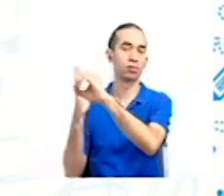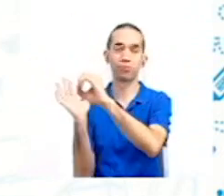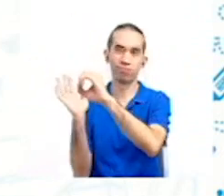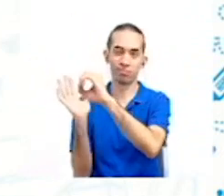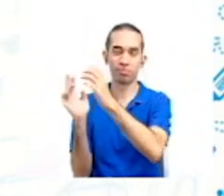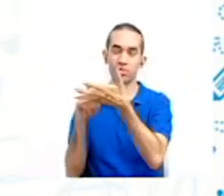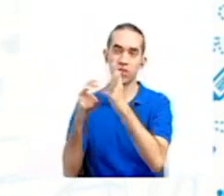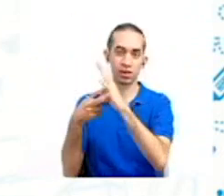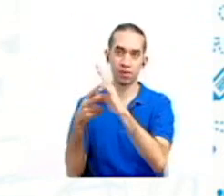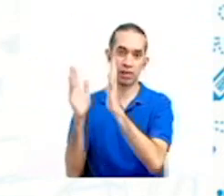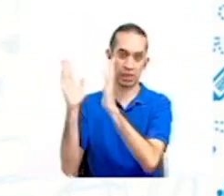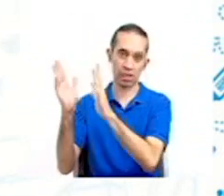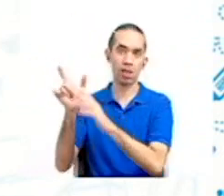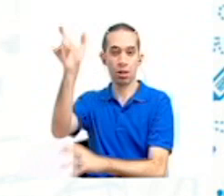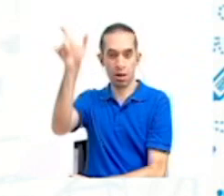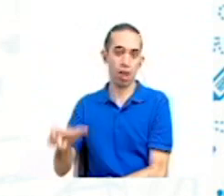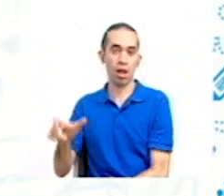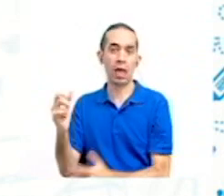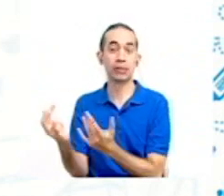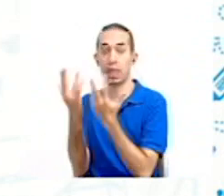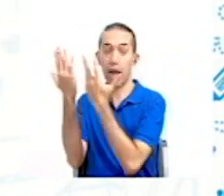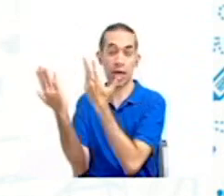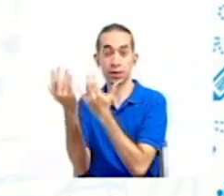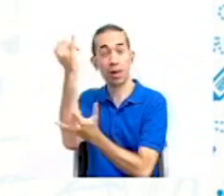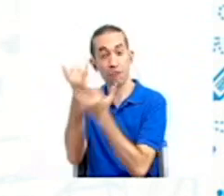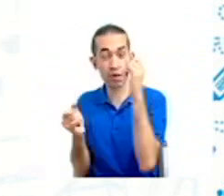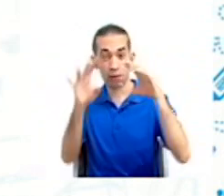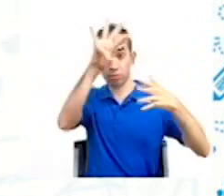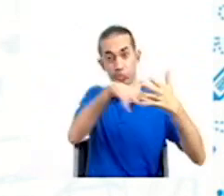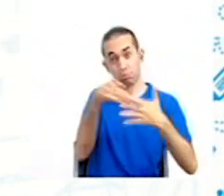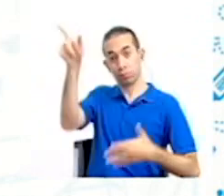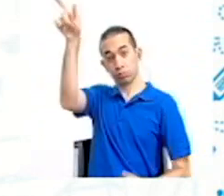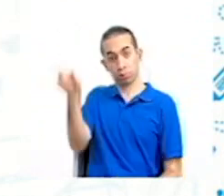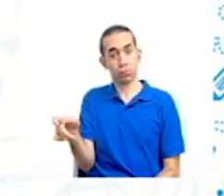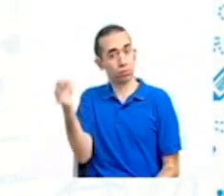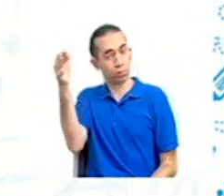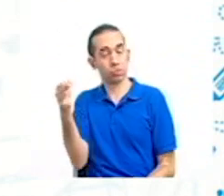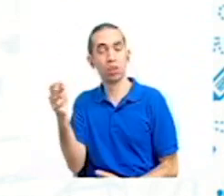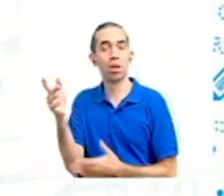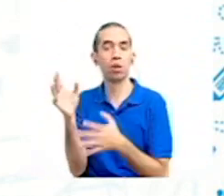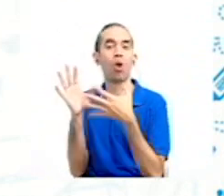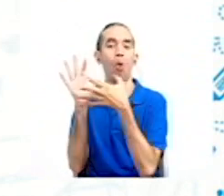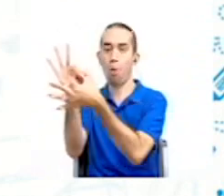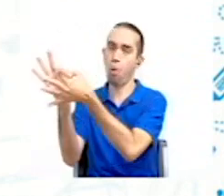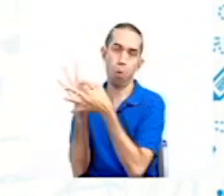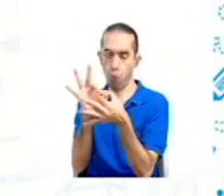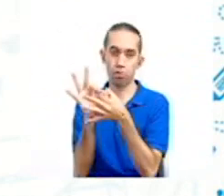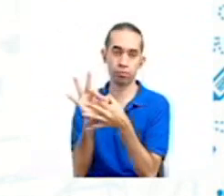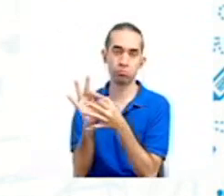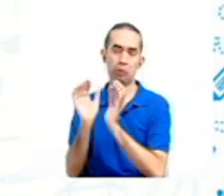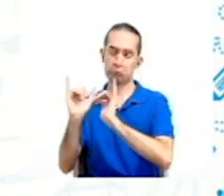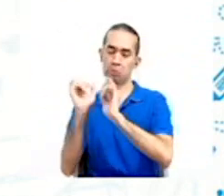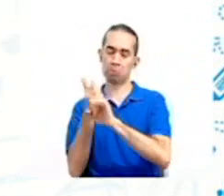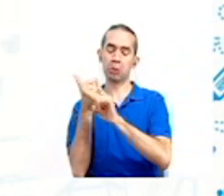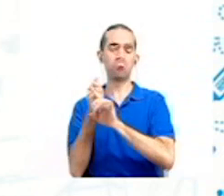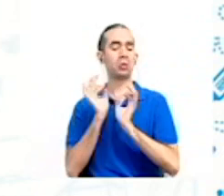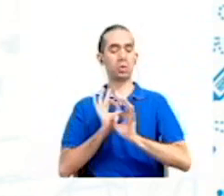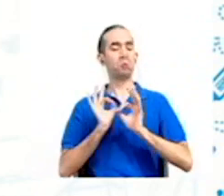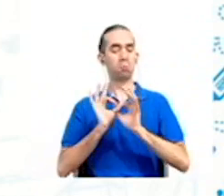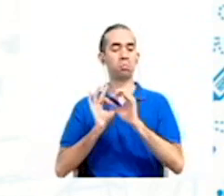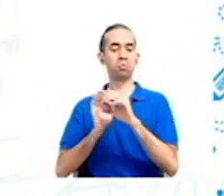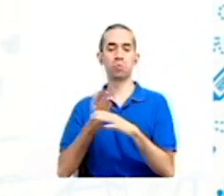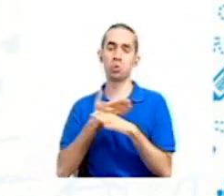familia 8, que son los gases nobles, no se van a unir con ningún otro átomo. Son átomos muy estables porque